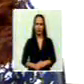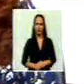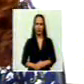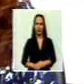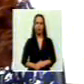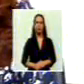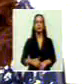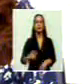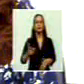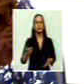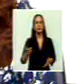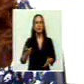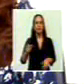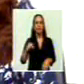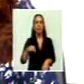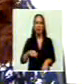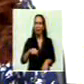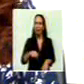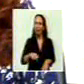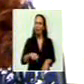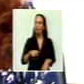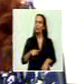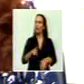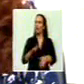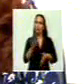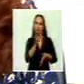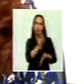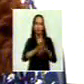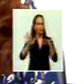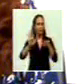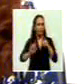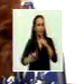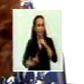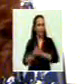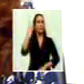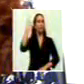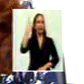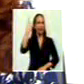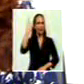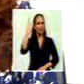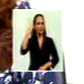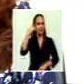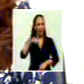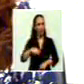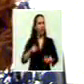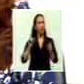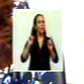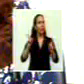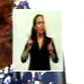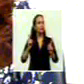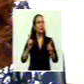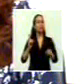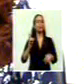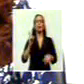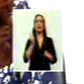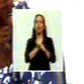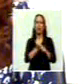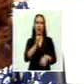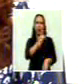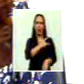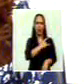Esto que es inédito, es la primera vez que los docentes de nuestras universidades